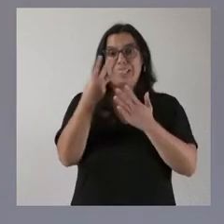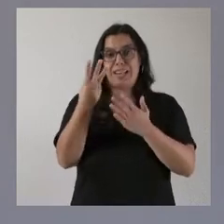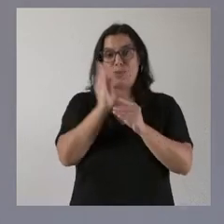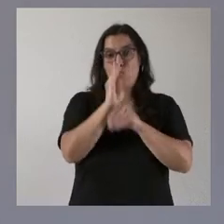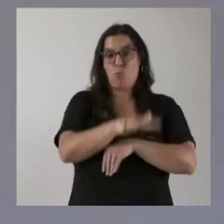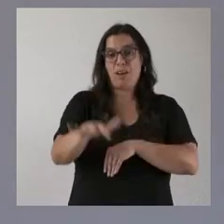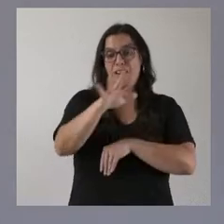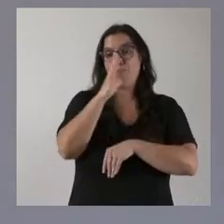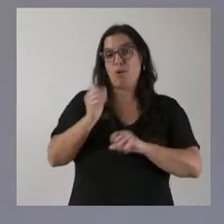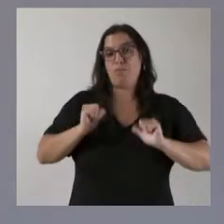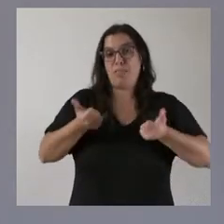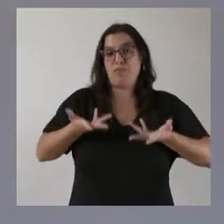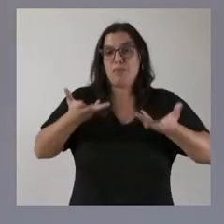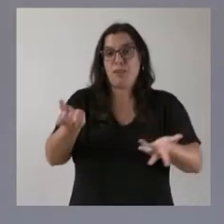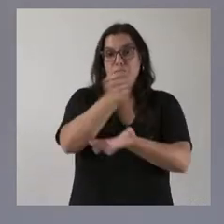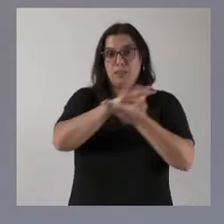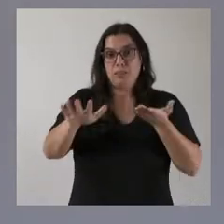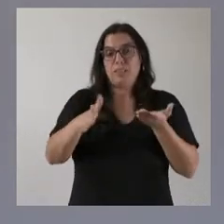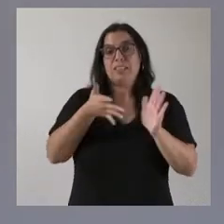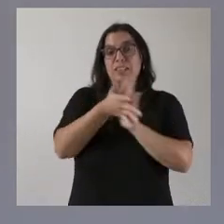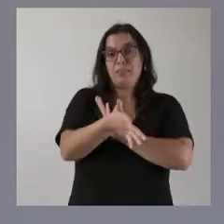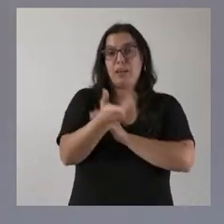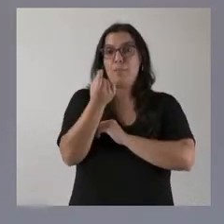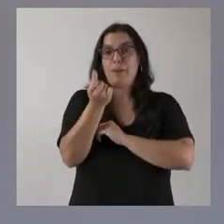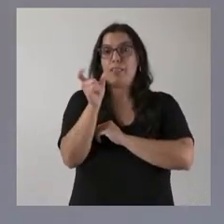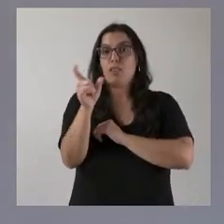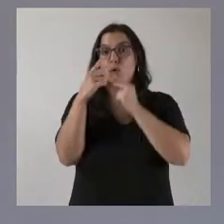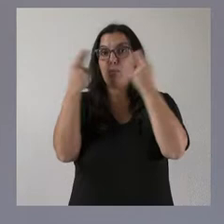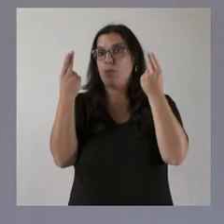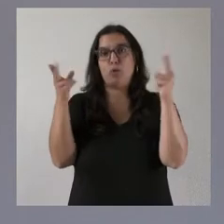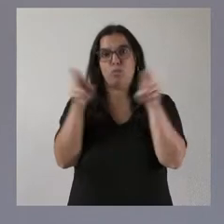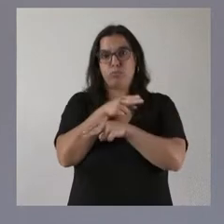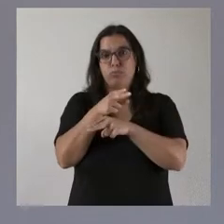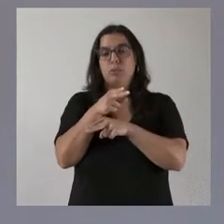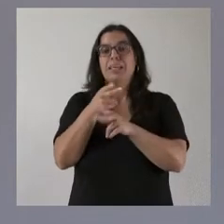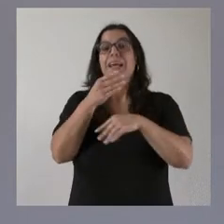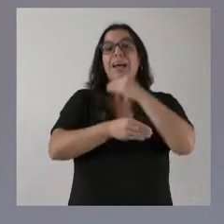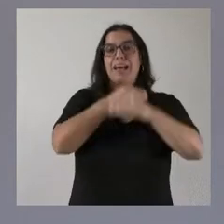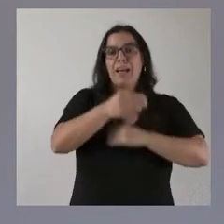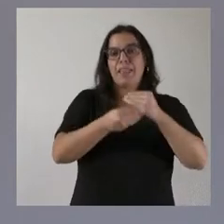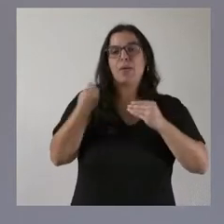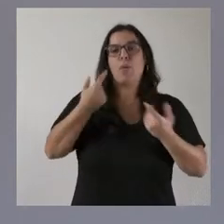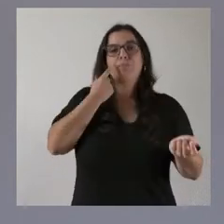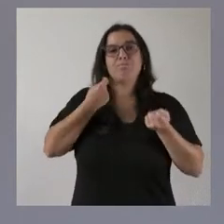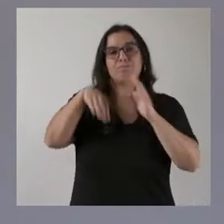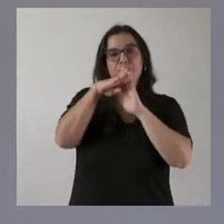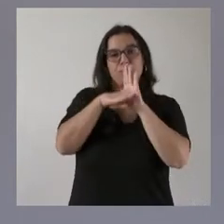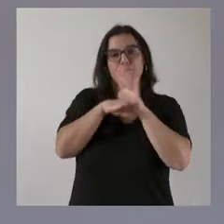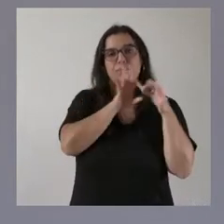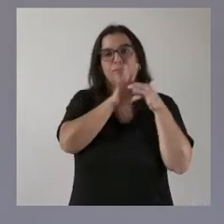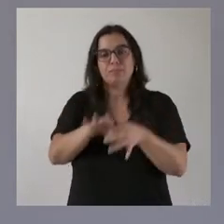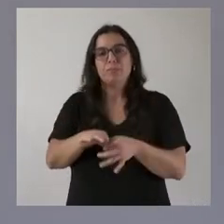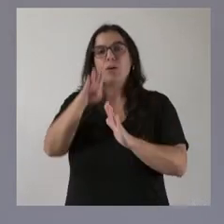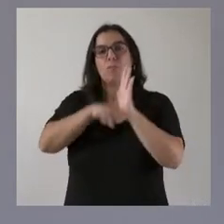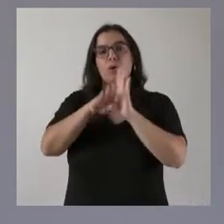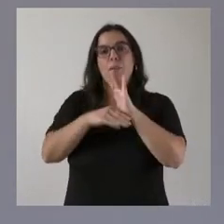de la gratuidad del mismo desaparece ese precio público y lo que se hace Es regularse todo lo que tiene que ver con el coste del